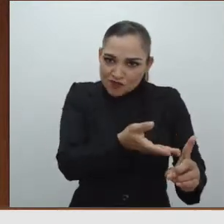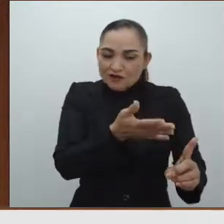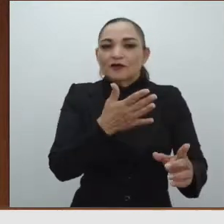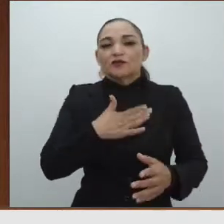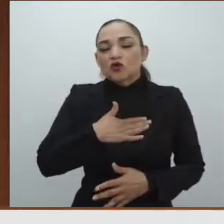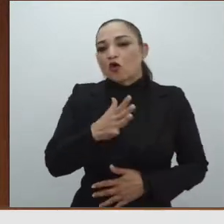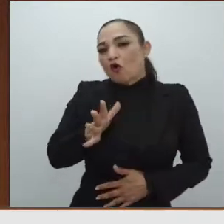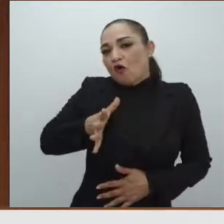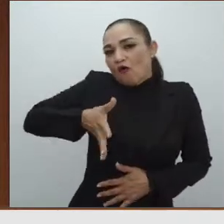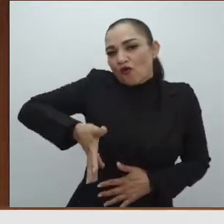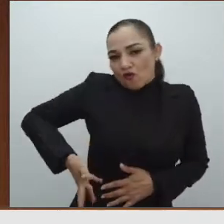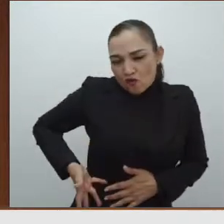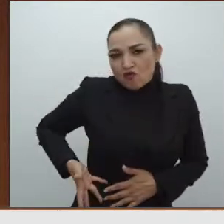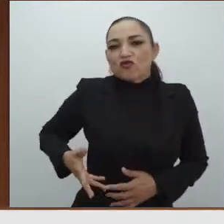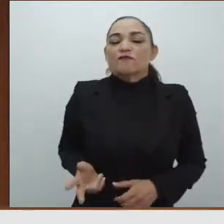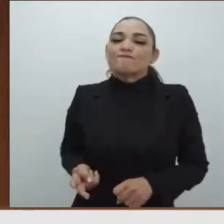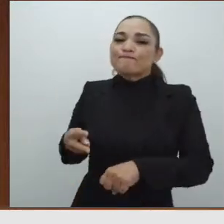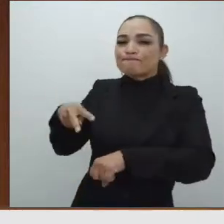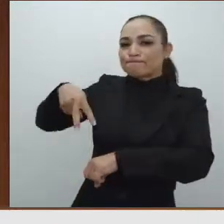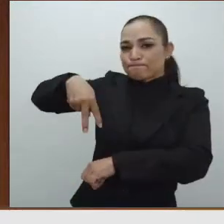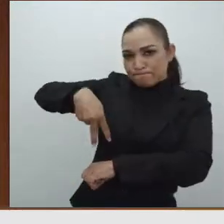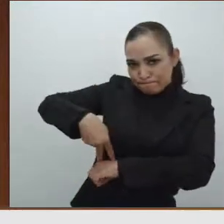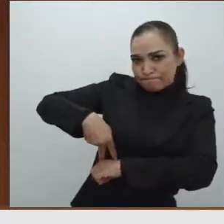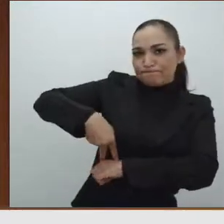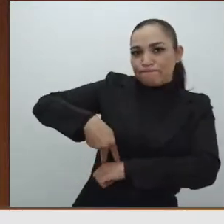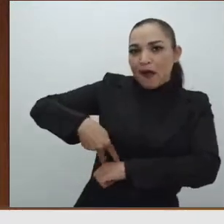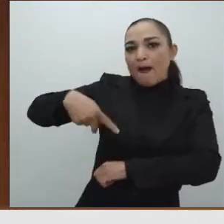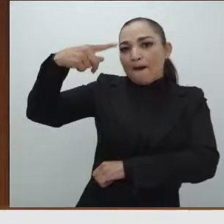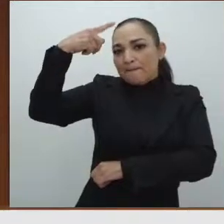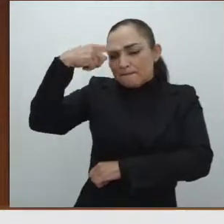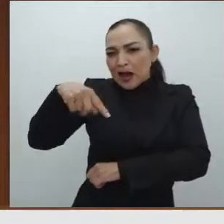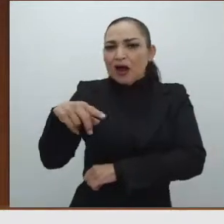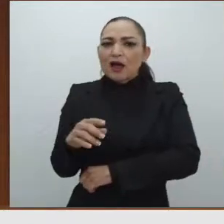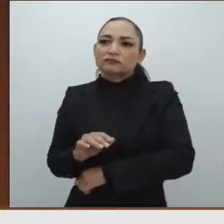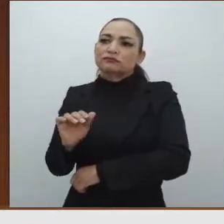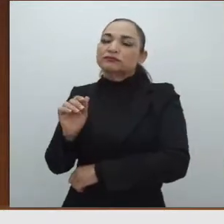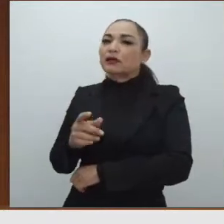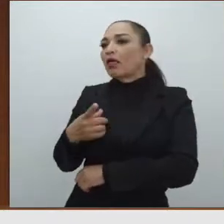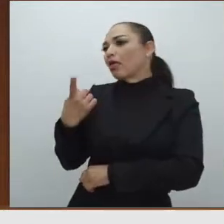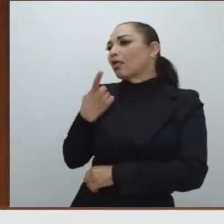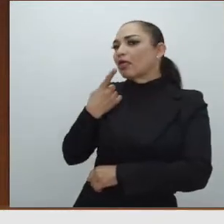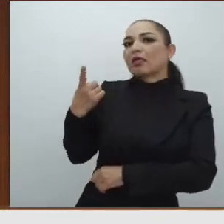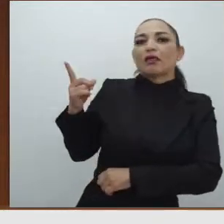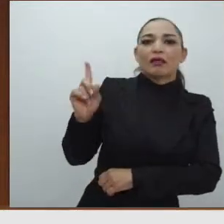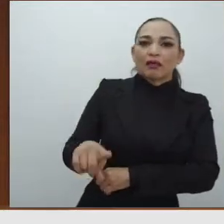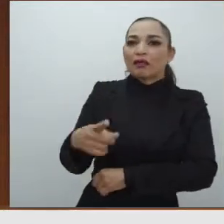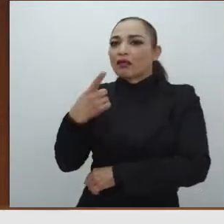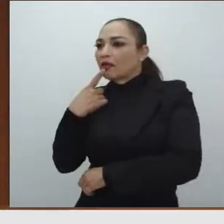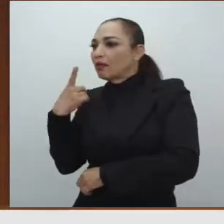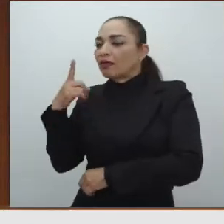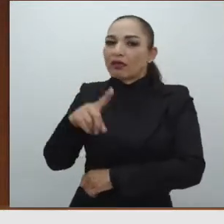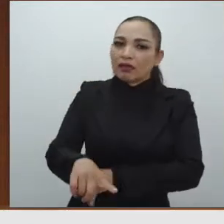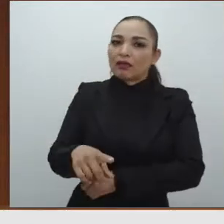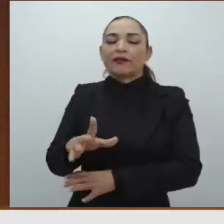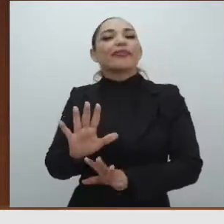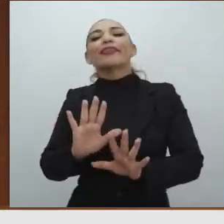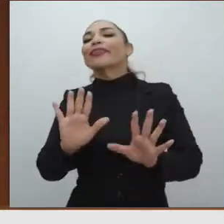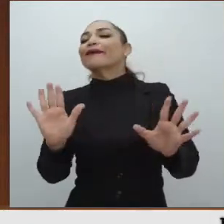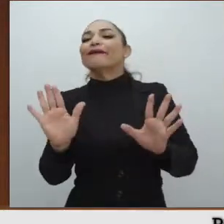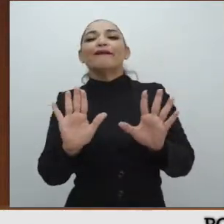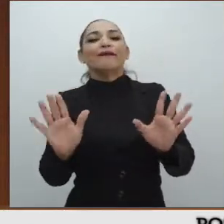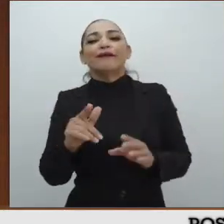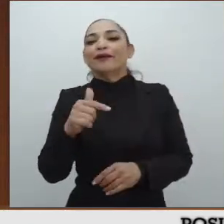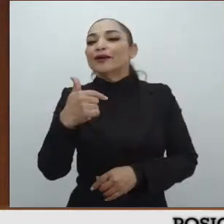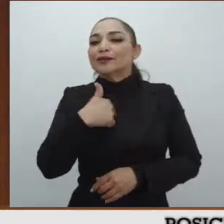orgullo estar en esta tribuna, no nada más para hacer reclamos, no, aquí se puede decir hasta cuál